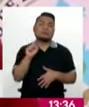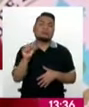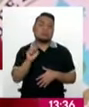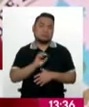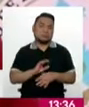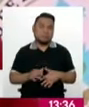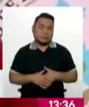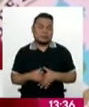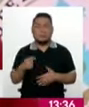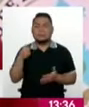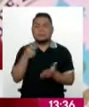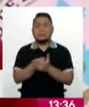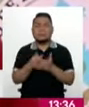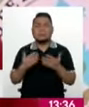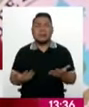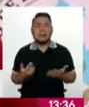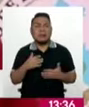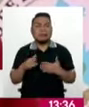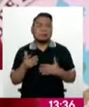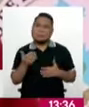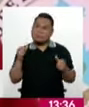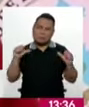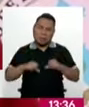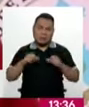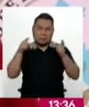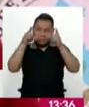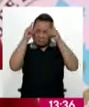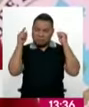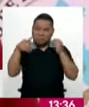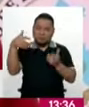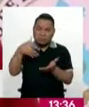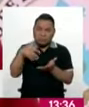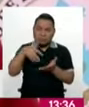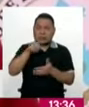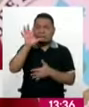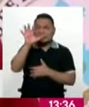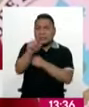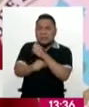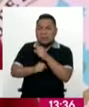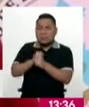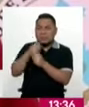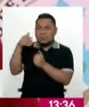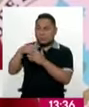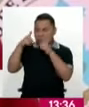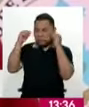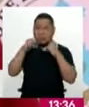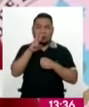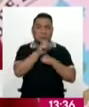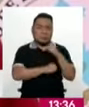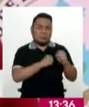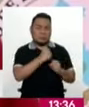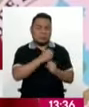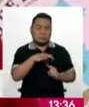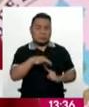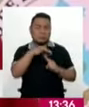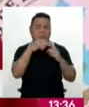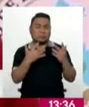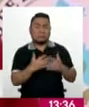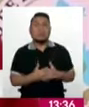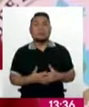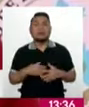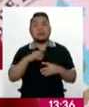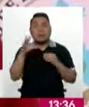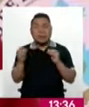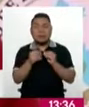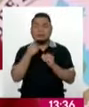soles remuneraciones indignas para una enfermera que estudia cinco años que tiene dos años de especialidad Y que además